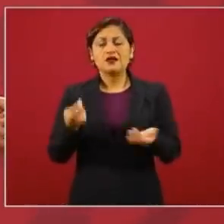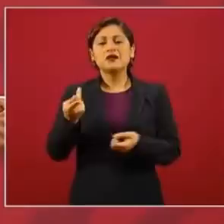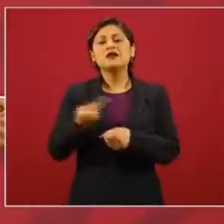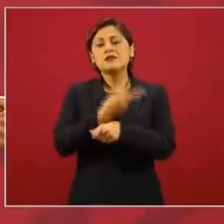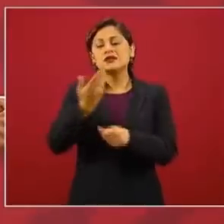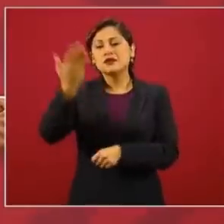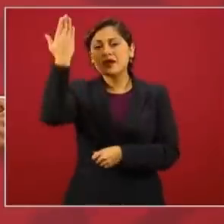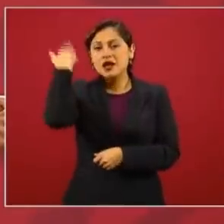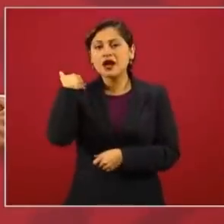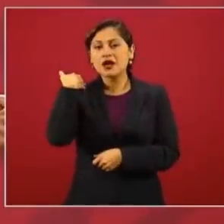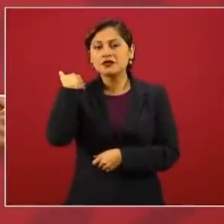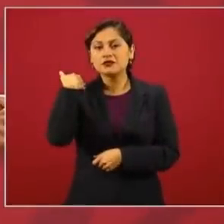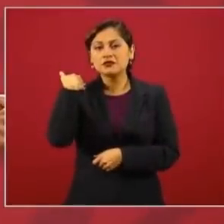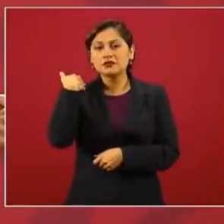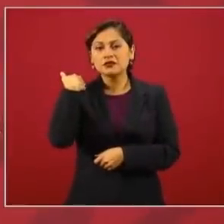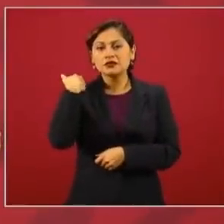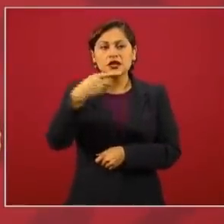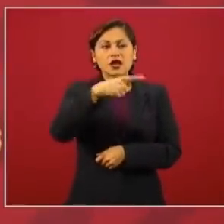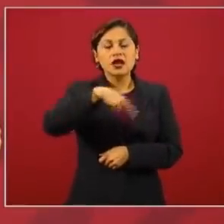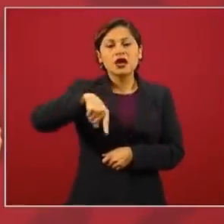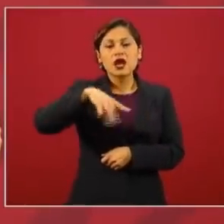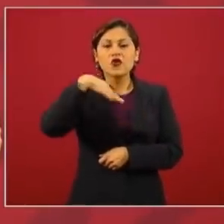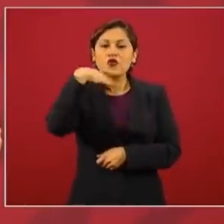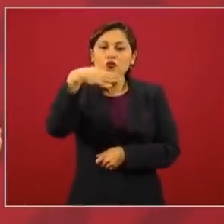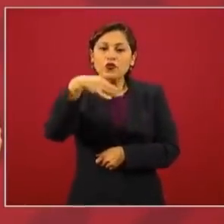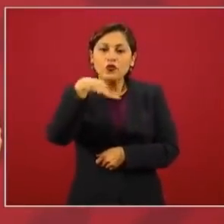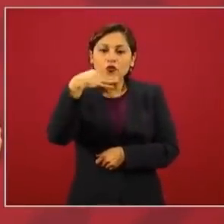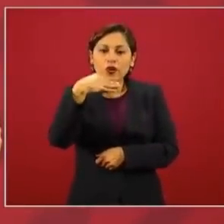todas las operaciones fraudulentas.